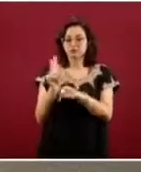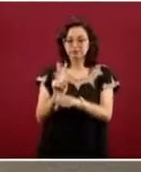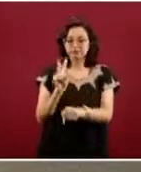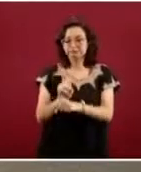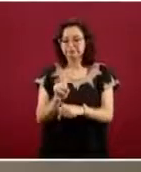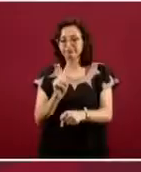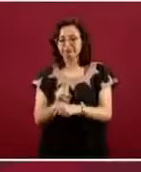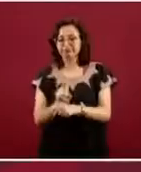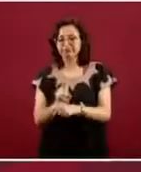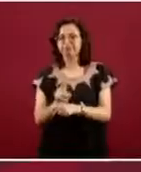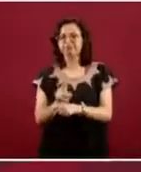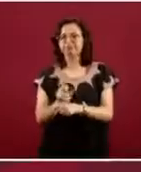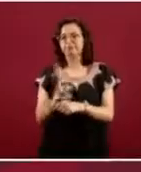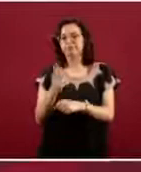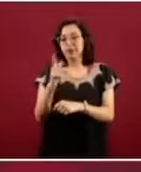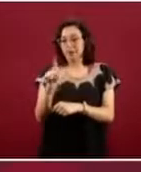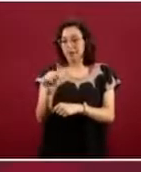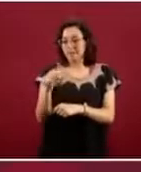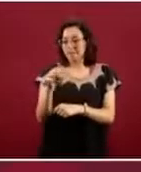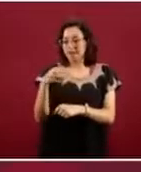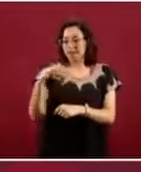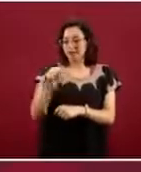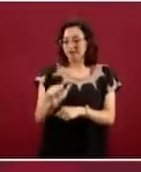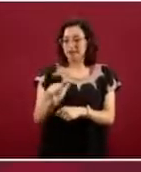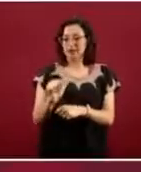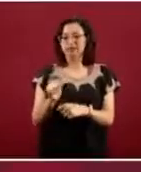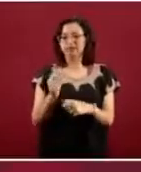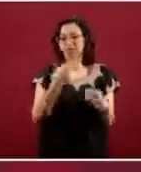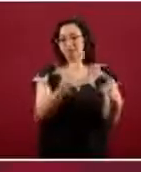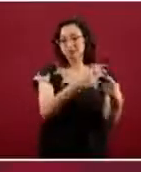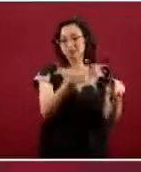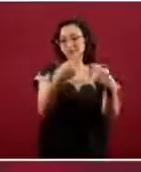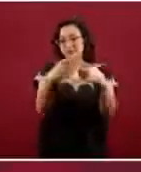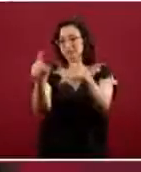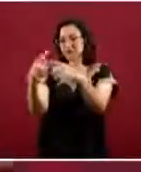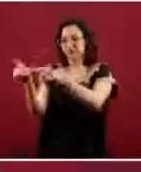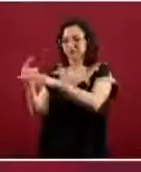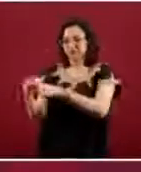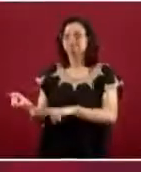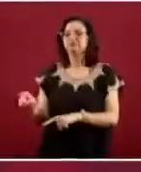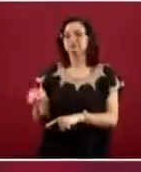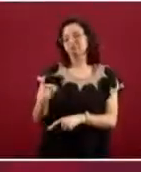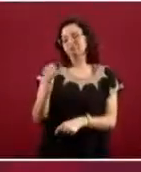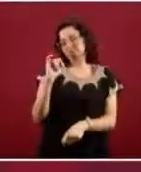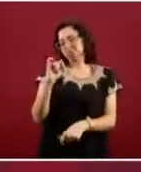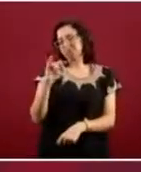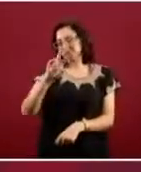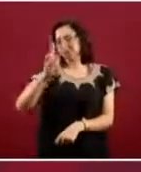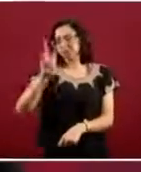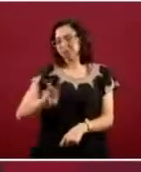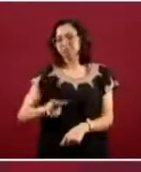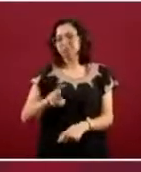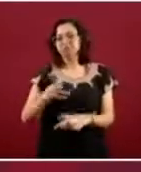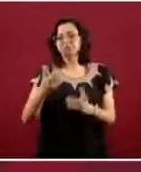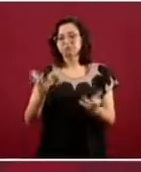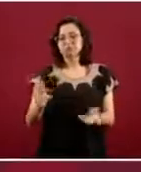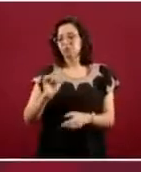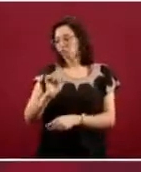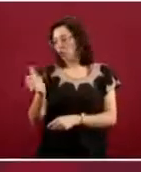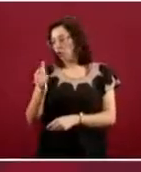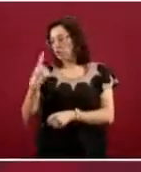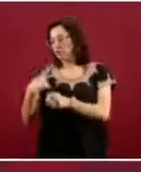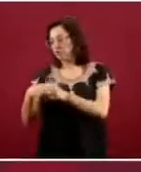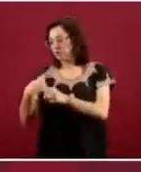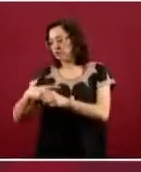regulación del uso del plasma humano para distintos usos, y uno de ellos es en otras enfermedades